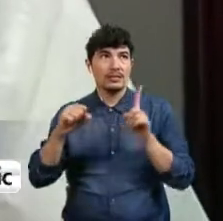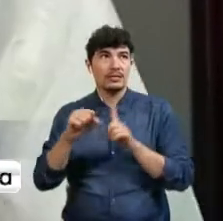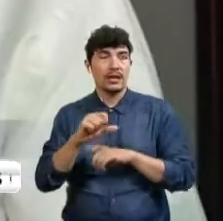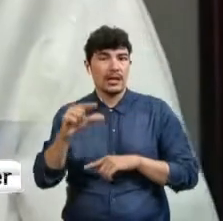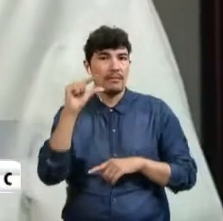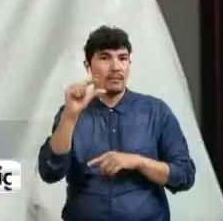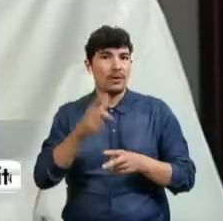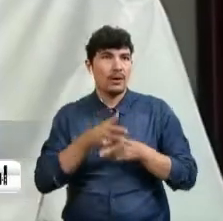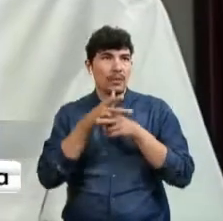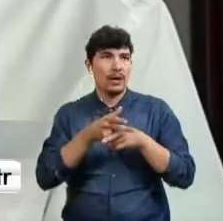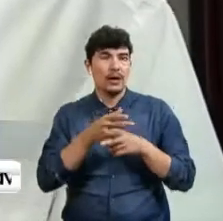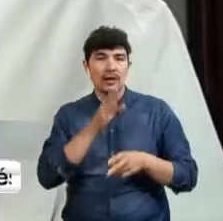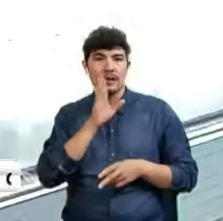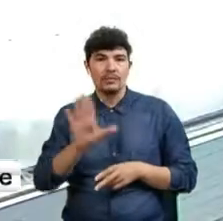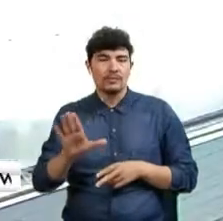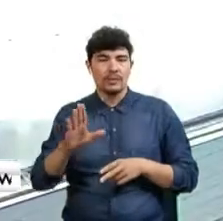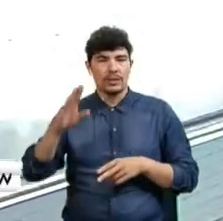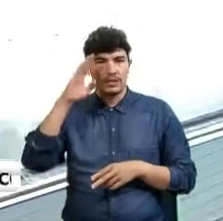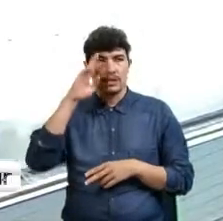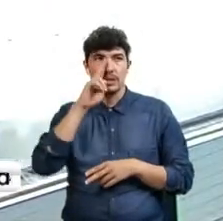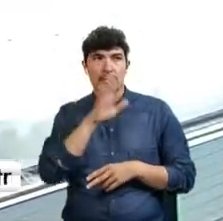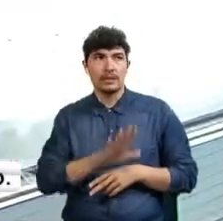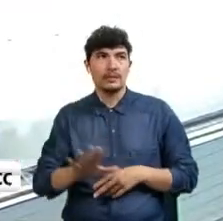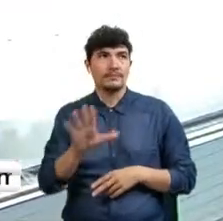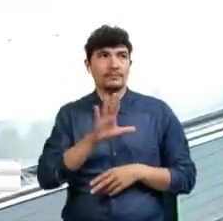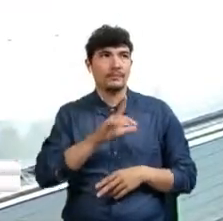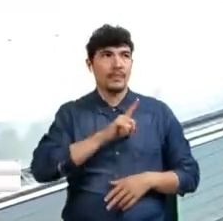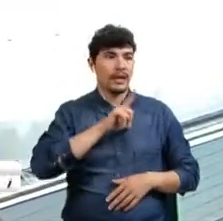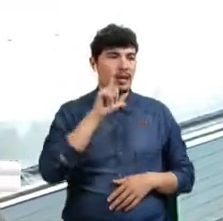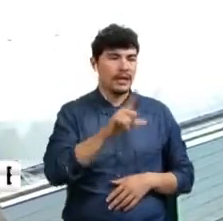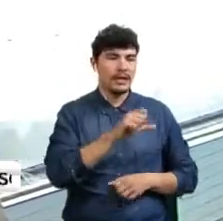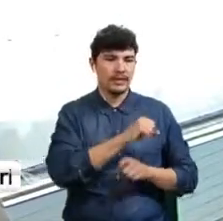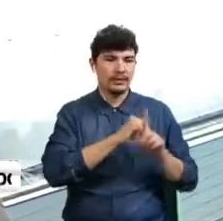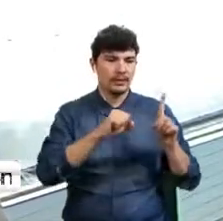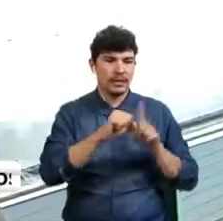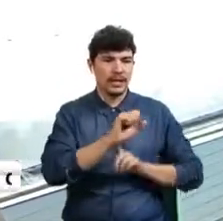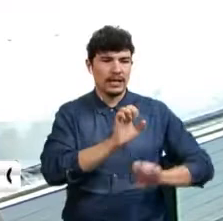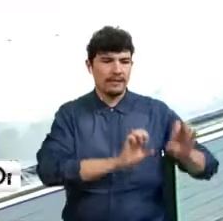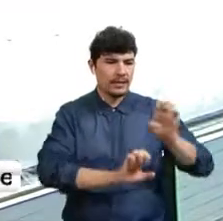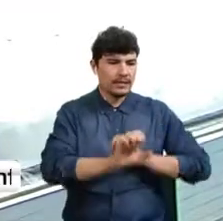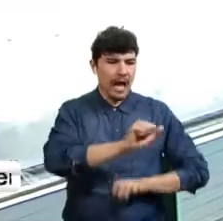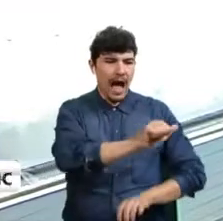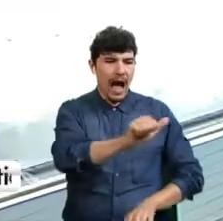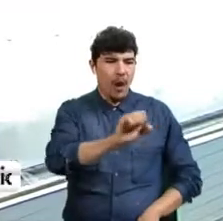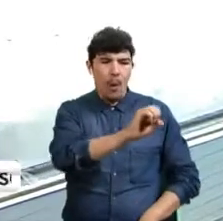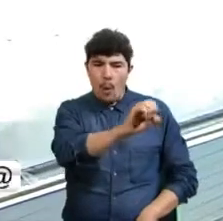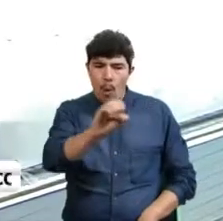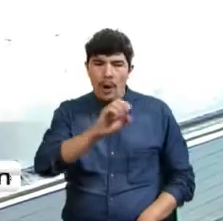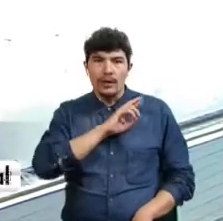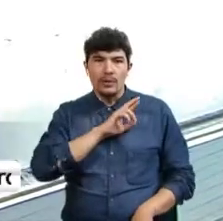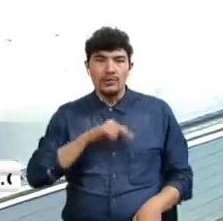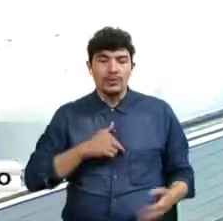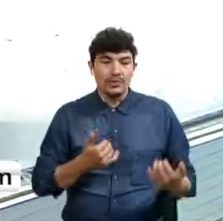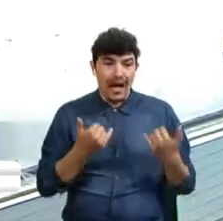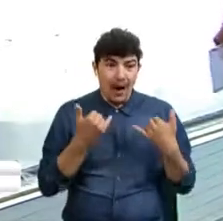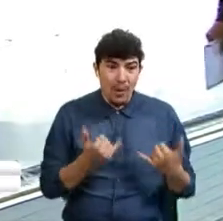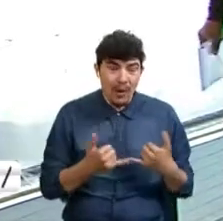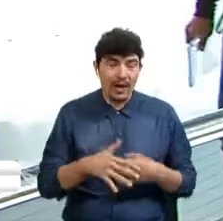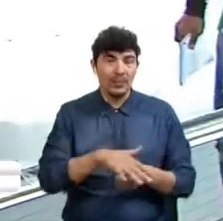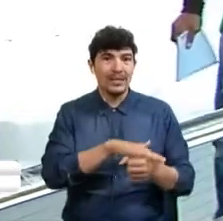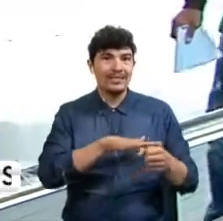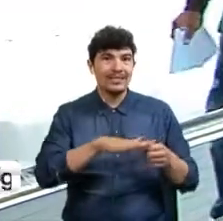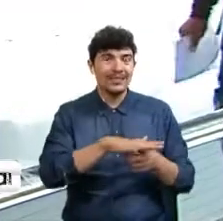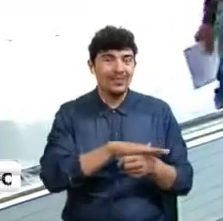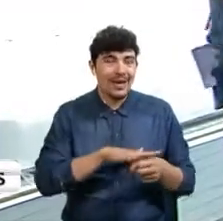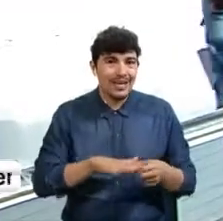poca seguridad por parte de la policía. Los líderes sociales, los defensores y defensoras de derechos humanos estamos atravesando una